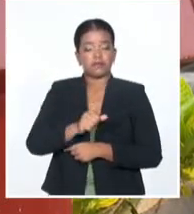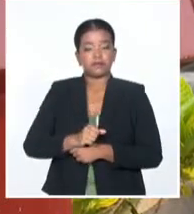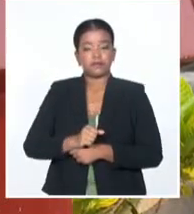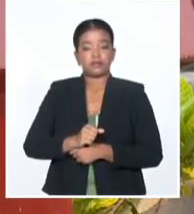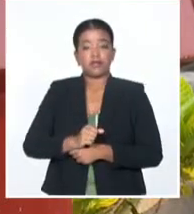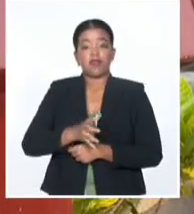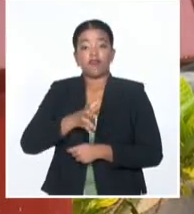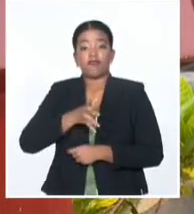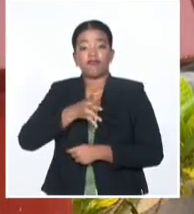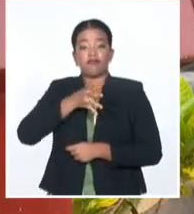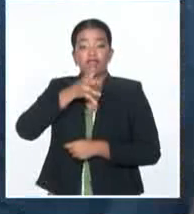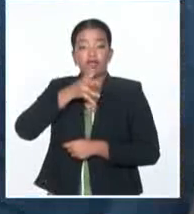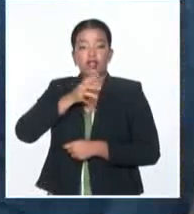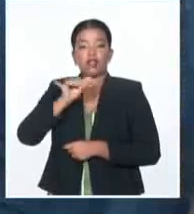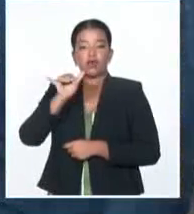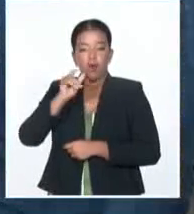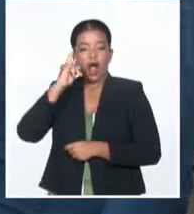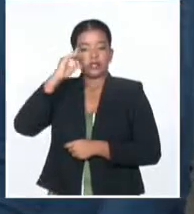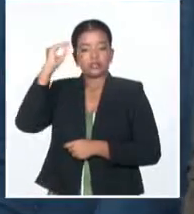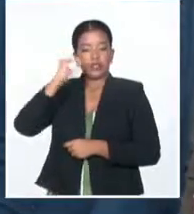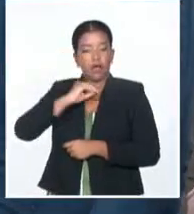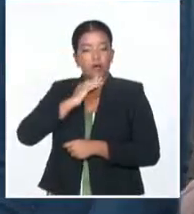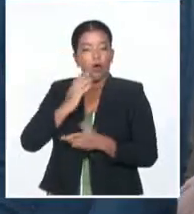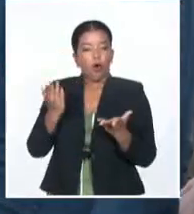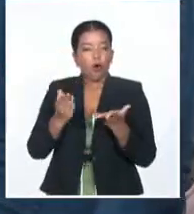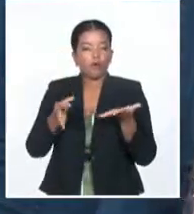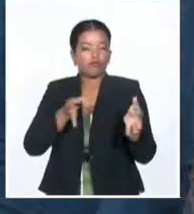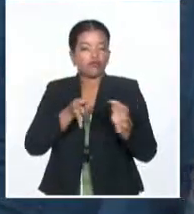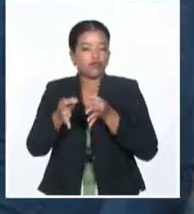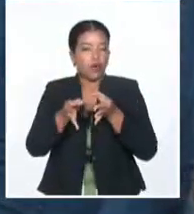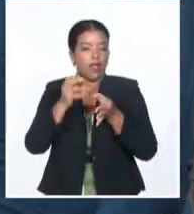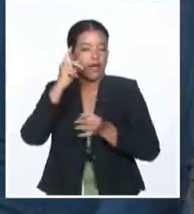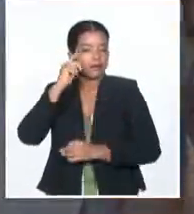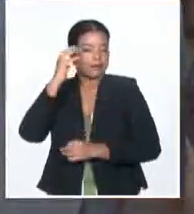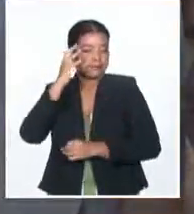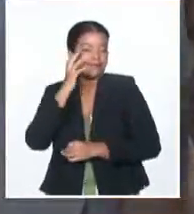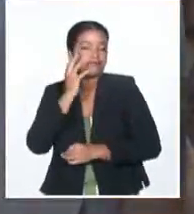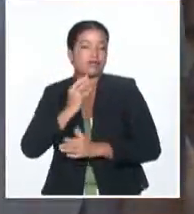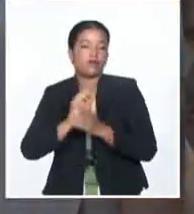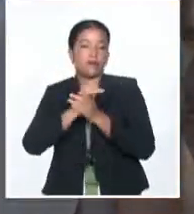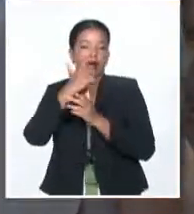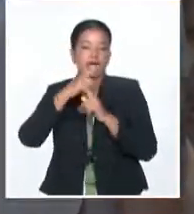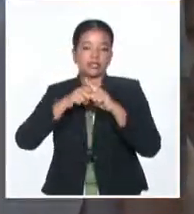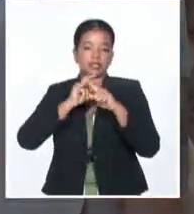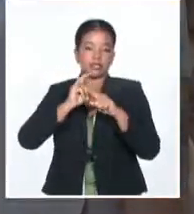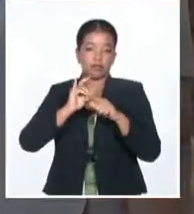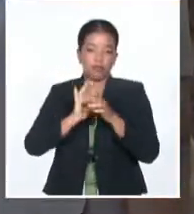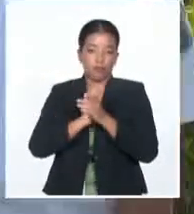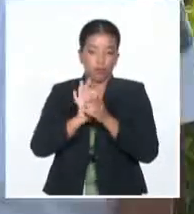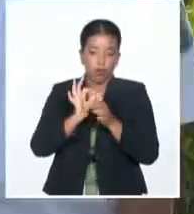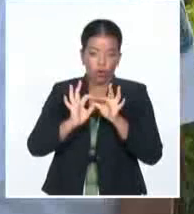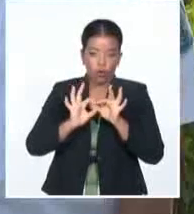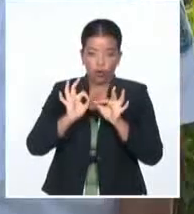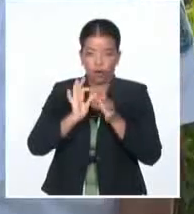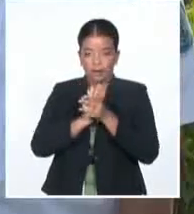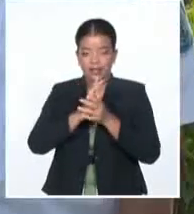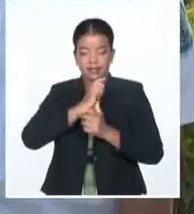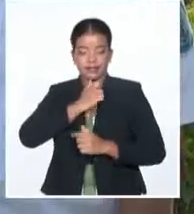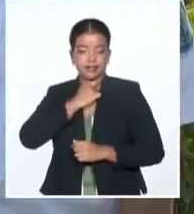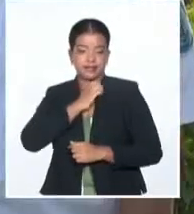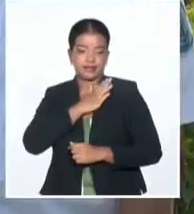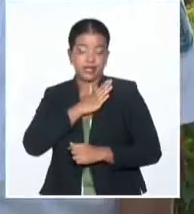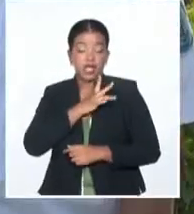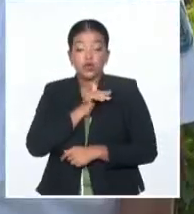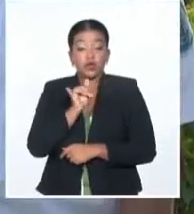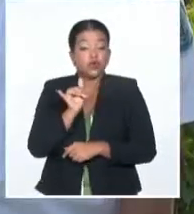un estudioso del pensamiento militar y la obra del mayor general Máximo Gómez Báez. De igual manera,